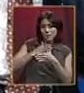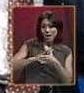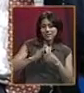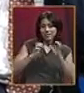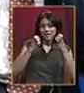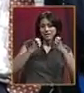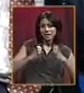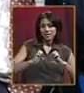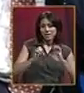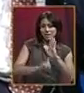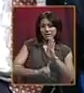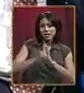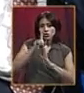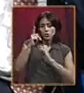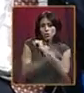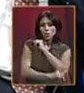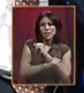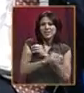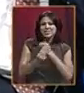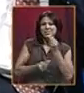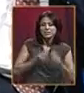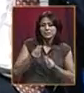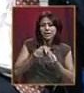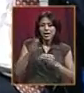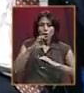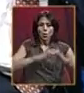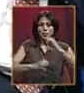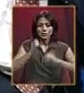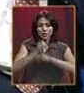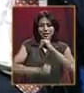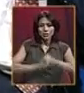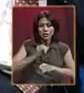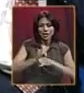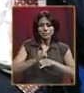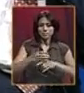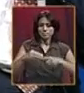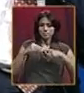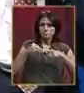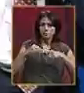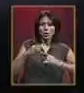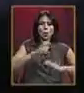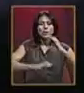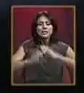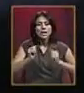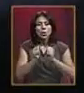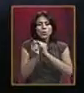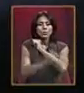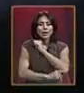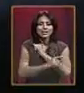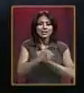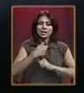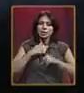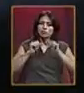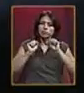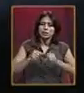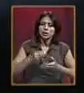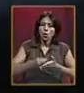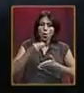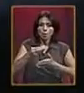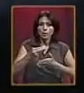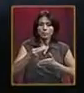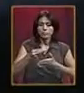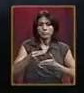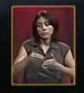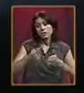país es el comercio internacional, y fundamentalmente comerciar con aquellos países que tienen una capacidad de compra, en este caso léase